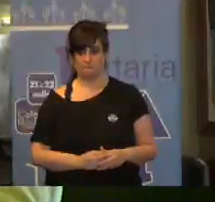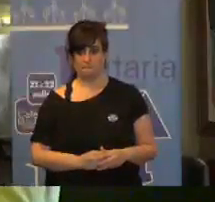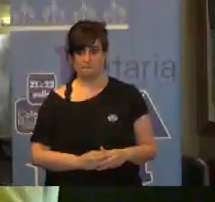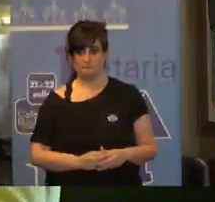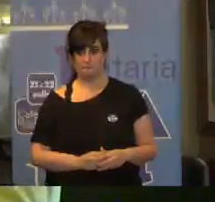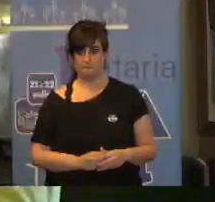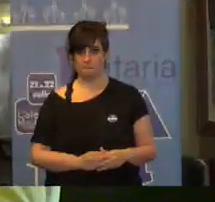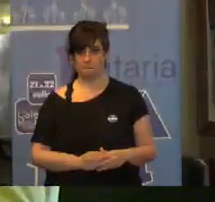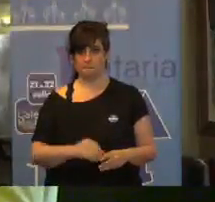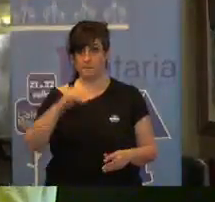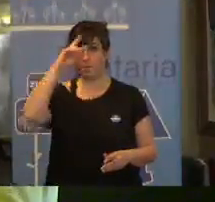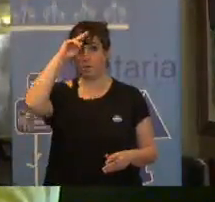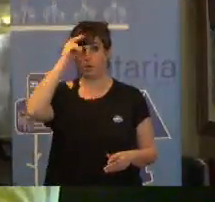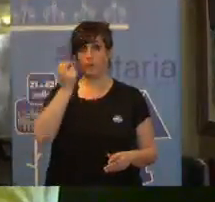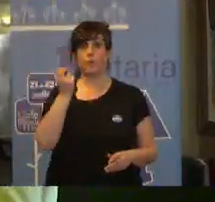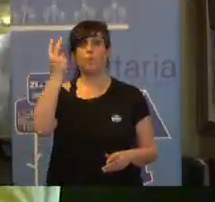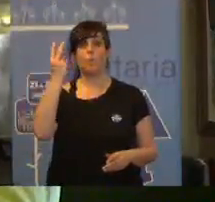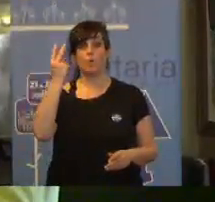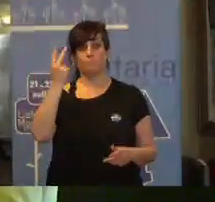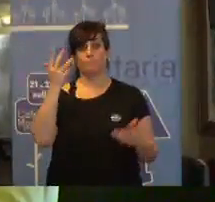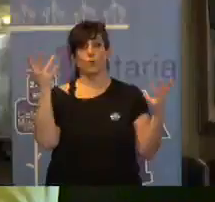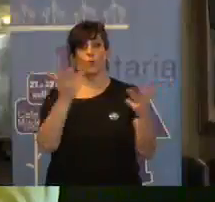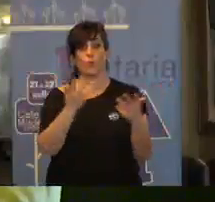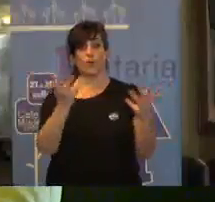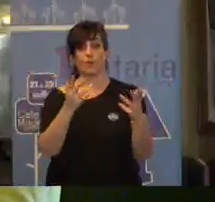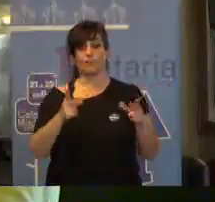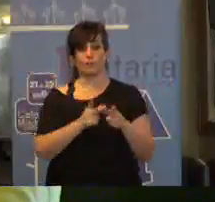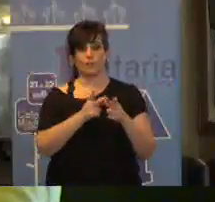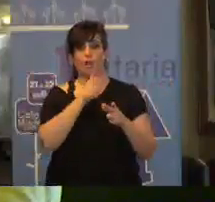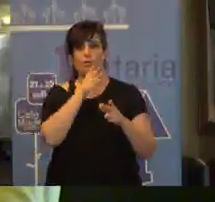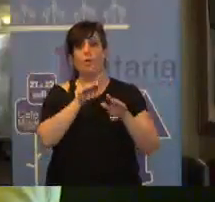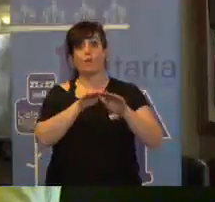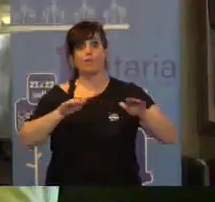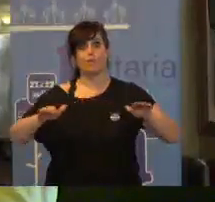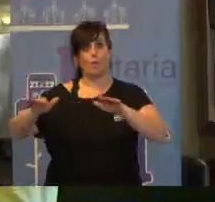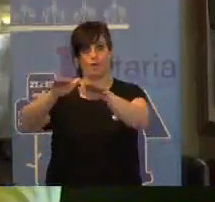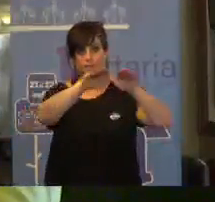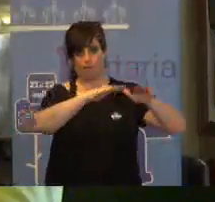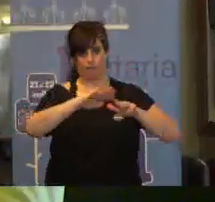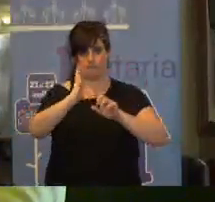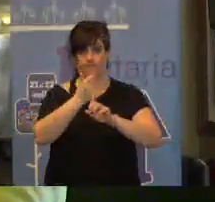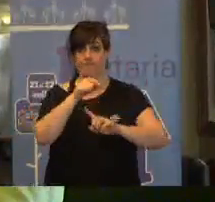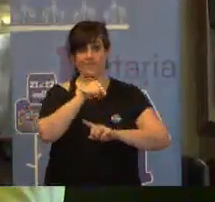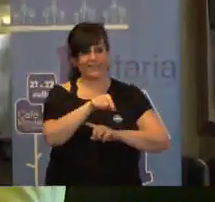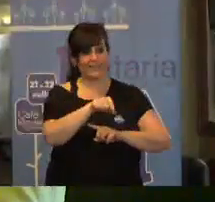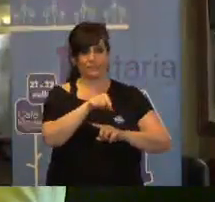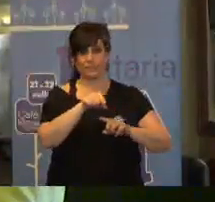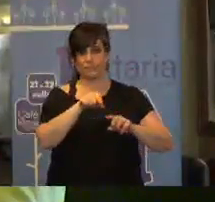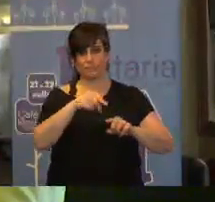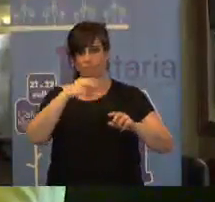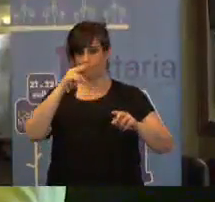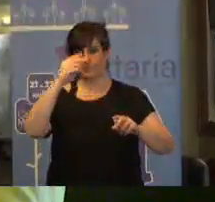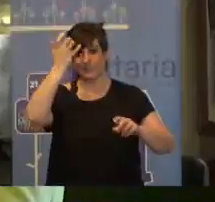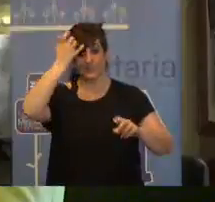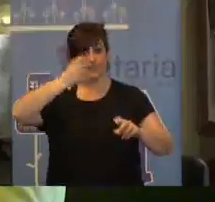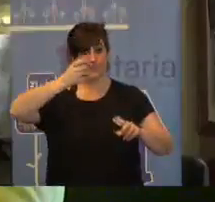a preocupación pola emerxencia social, pola igualdade. Eso está permanente en todas